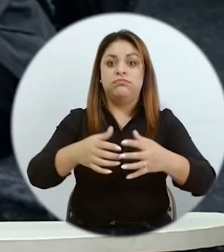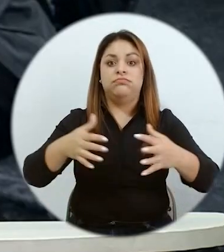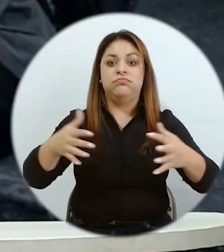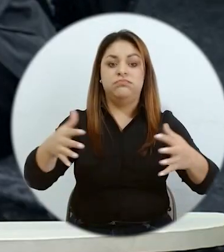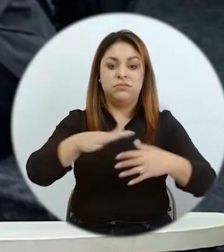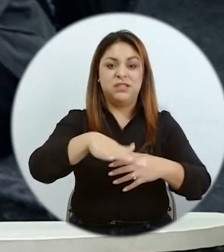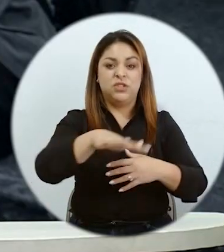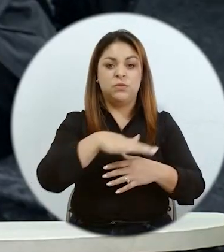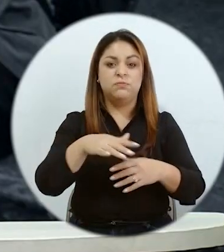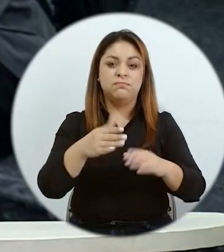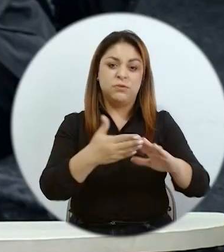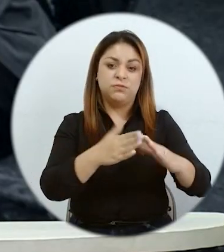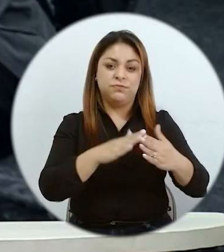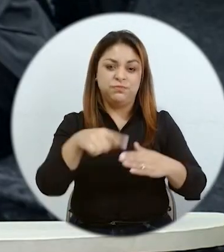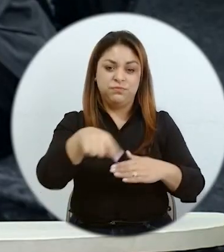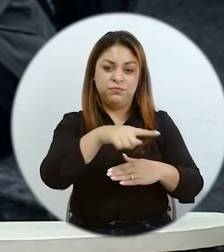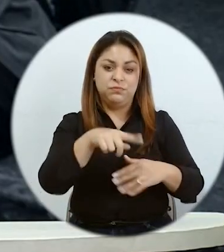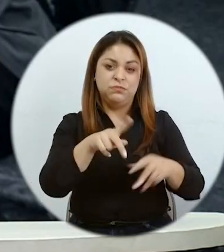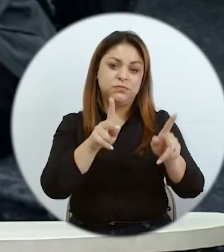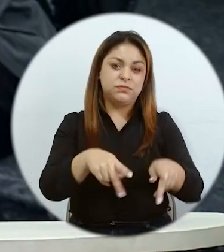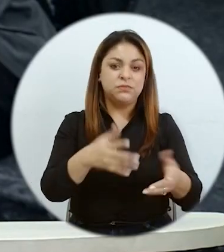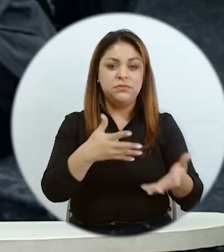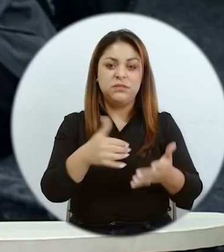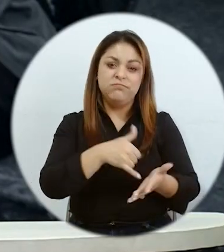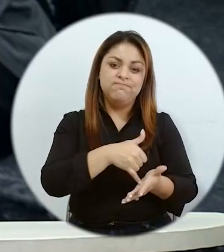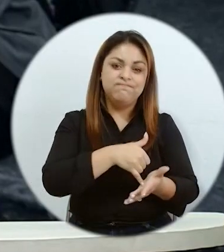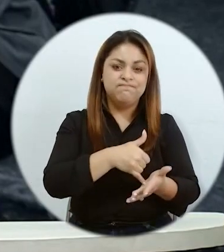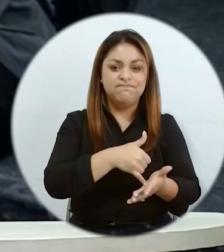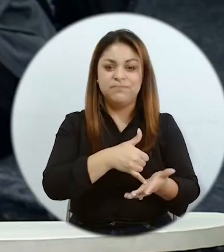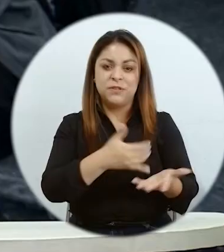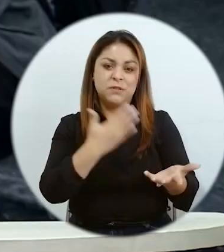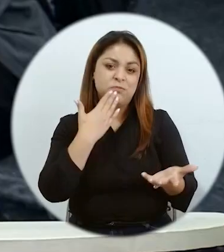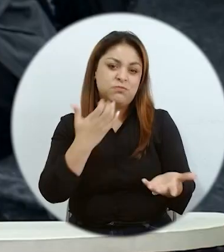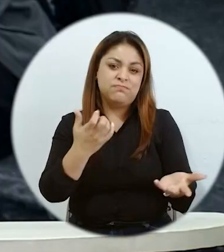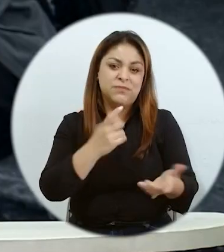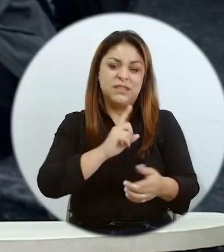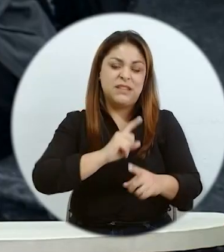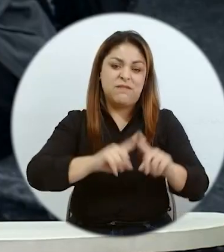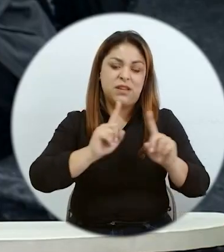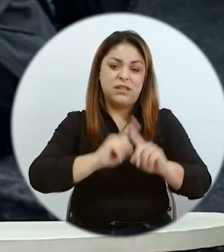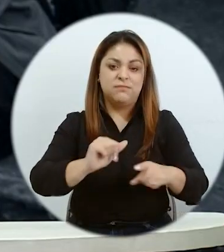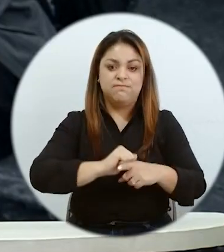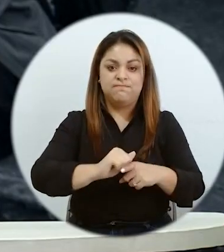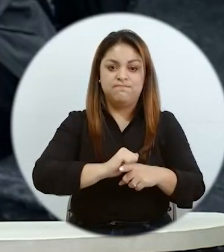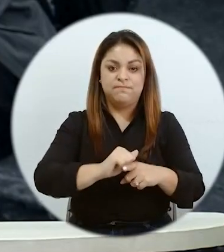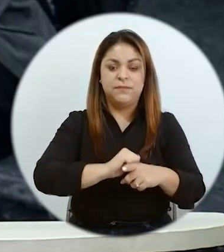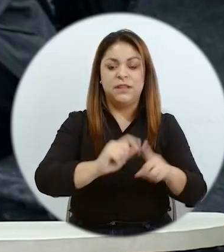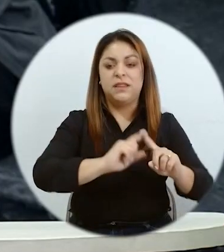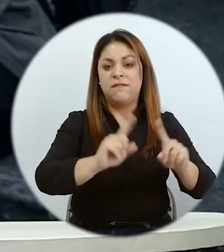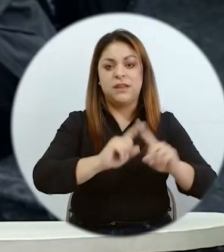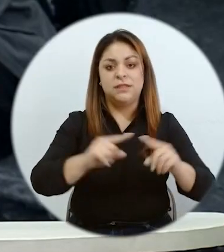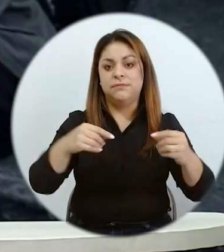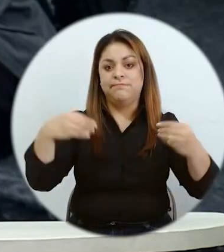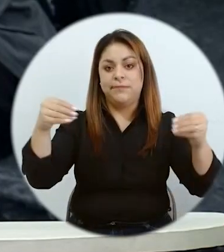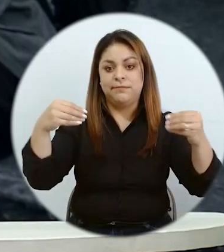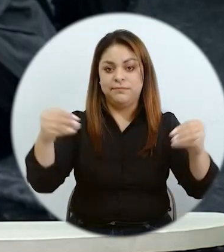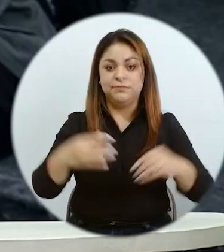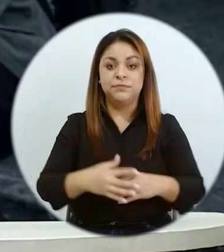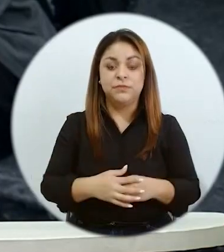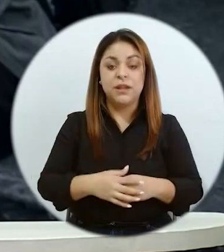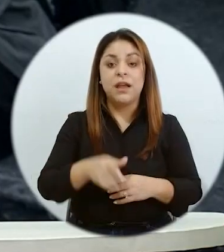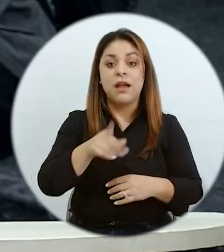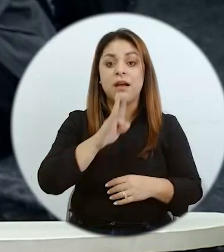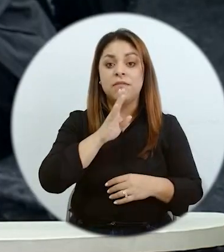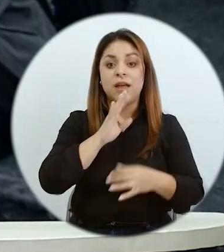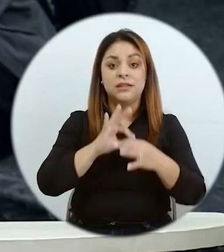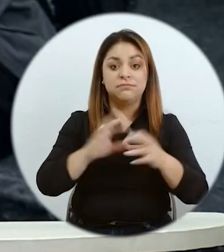de la población que usualmente pues, se ven vulnerabilizados por las diferentes prácticas de los diferentes mercados. Para hablar